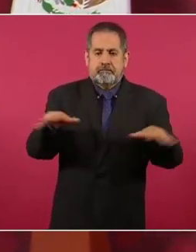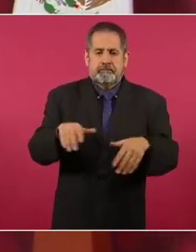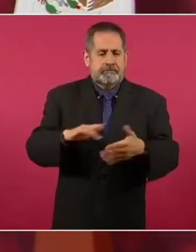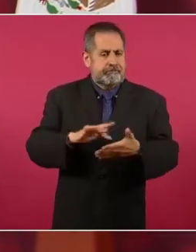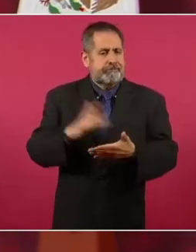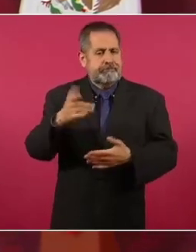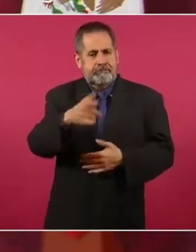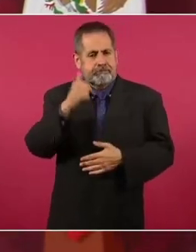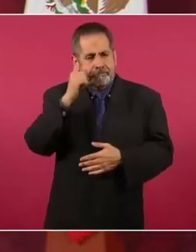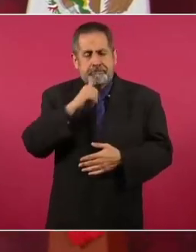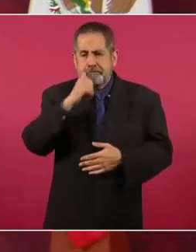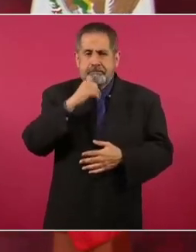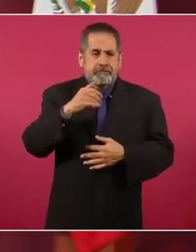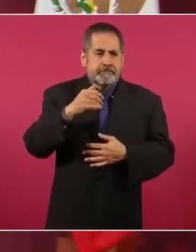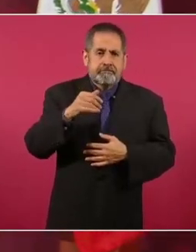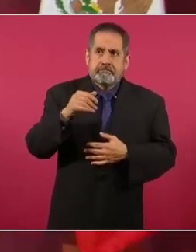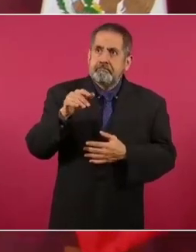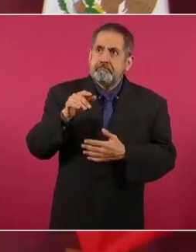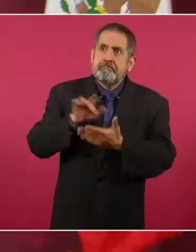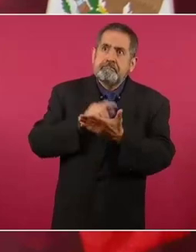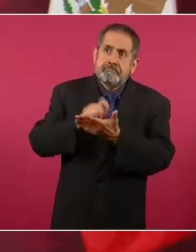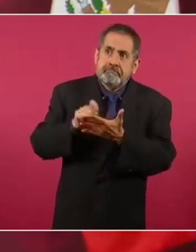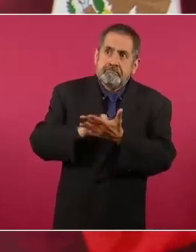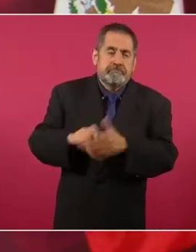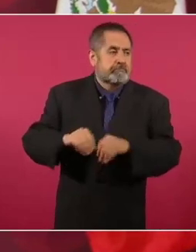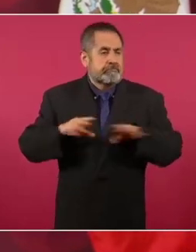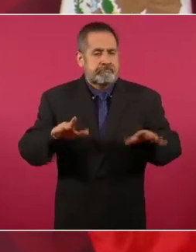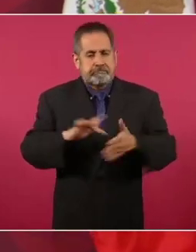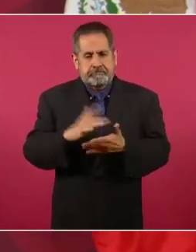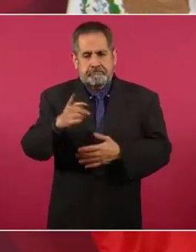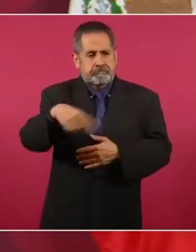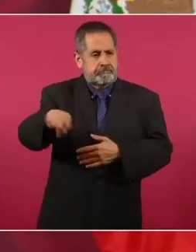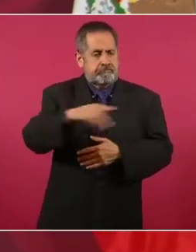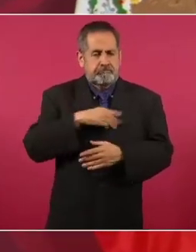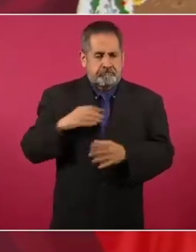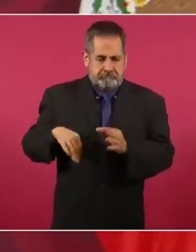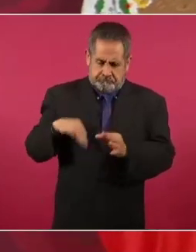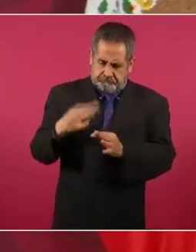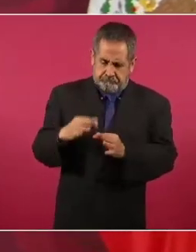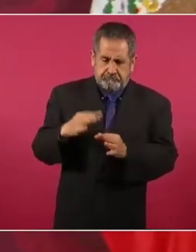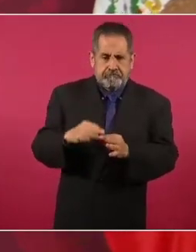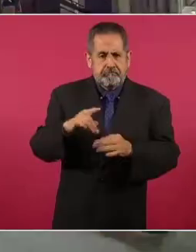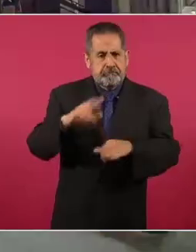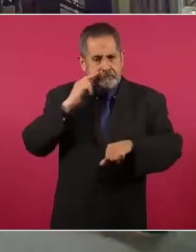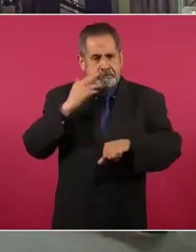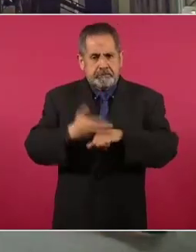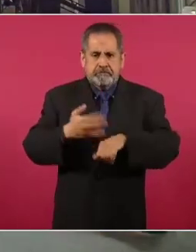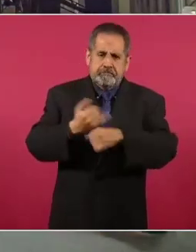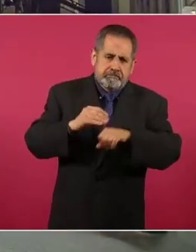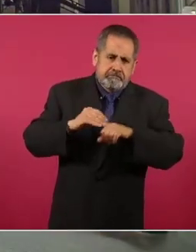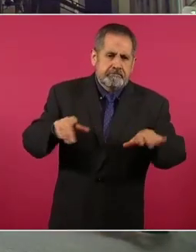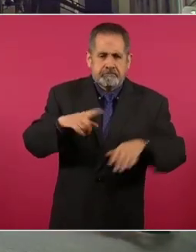agradeciéndoles que siempre están aquí cumpliendo con su responsabilidad de